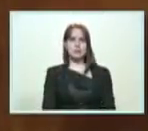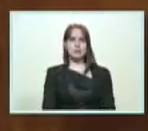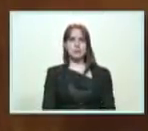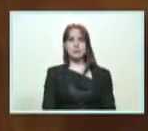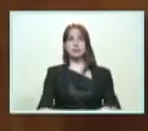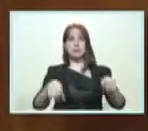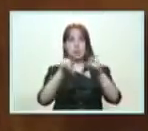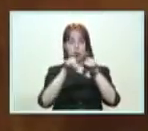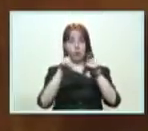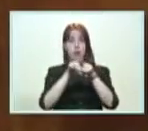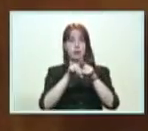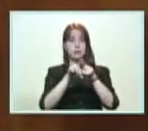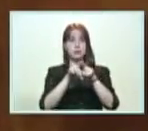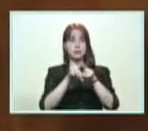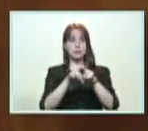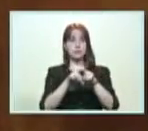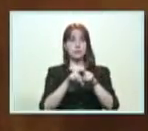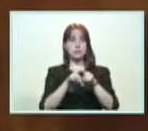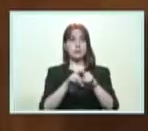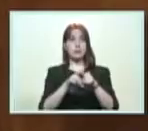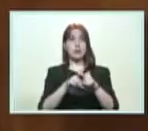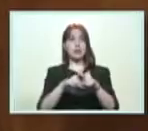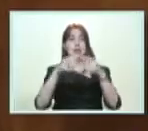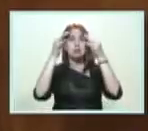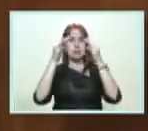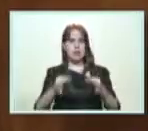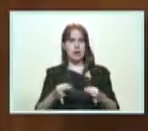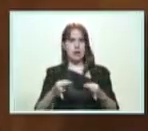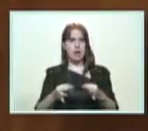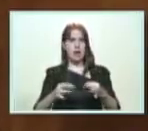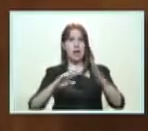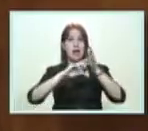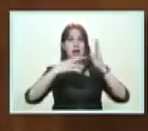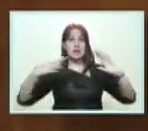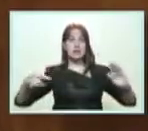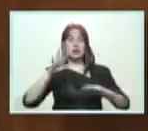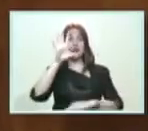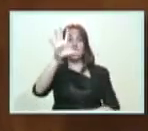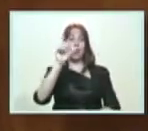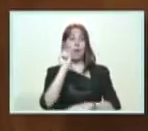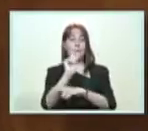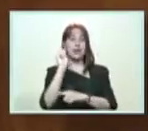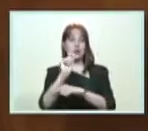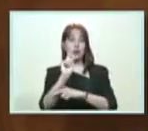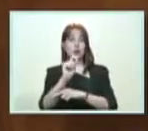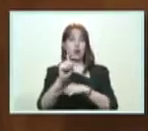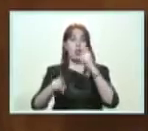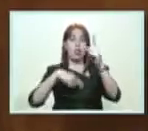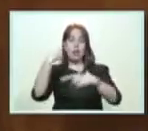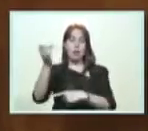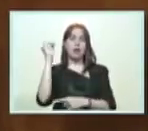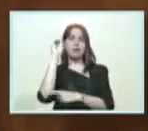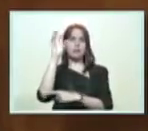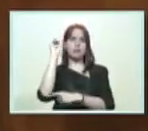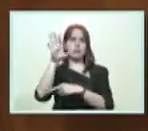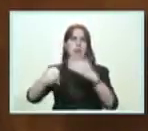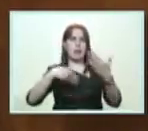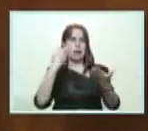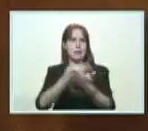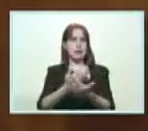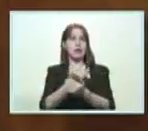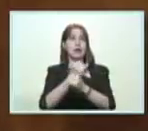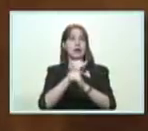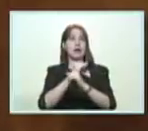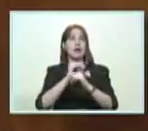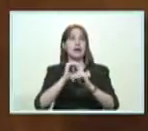forma, se declara un receso de 5 minutos porque esta asamblea seguirá sesionando y se